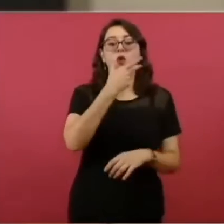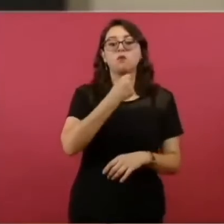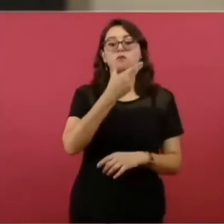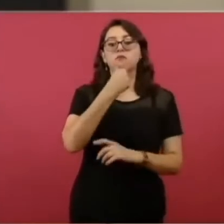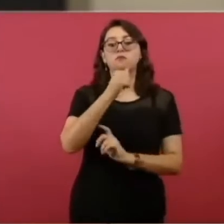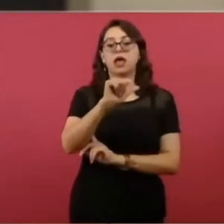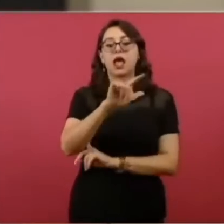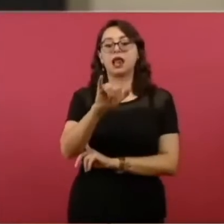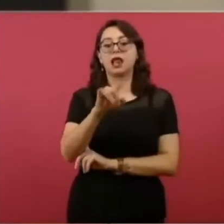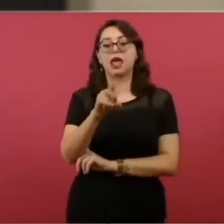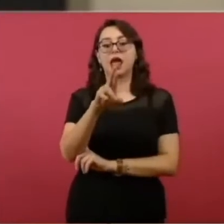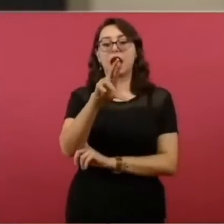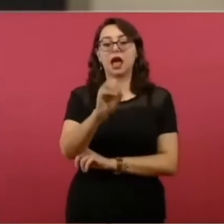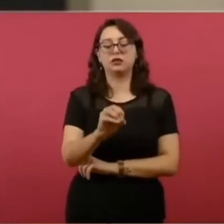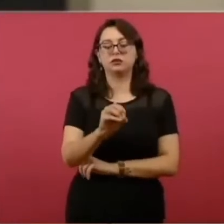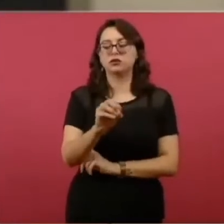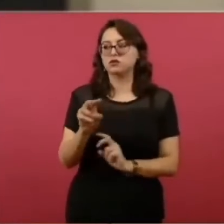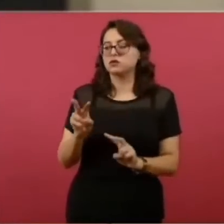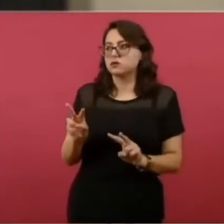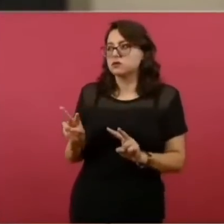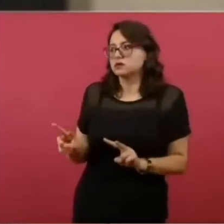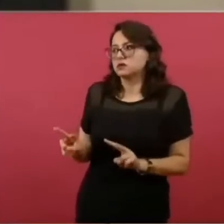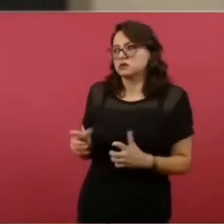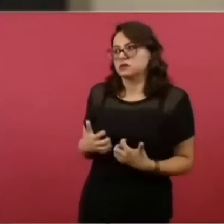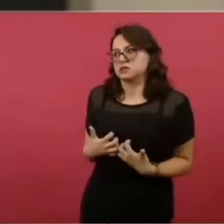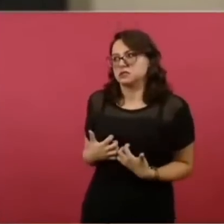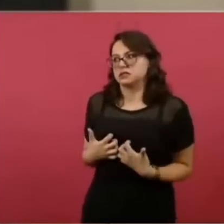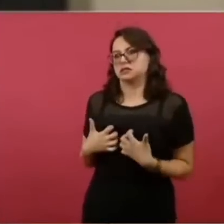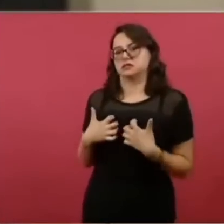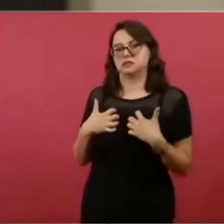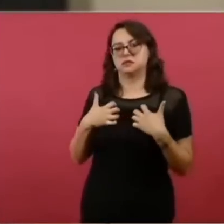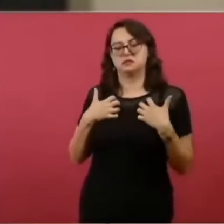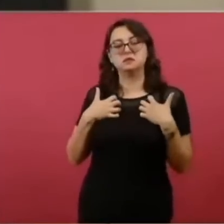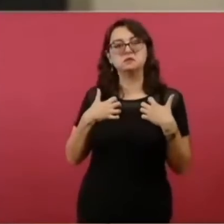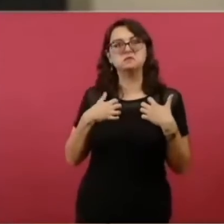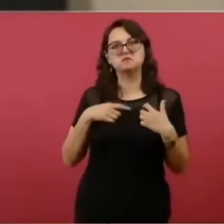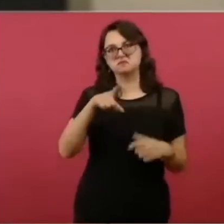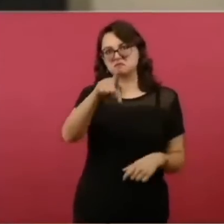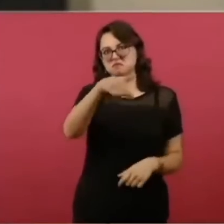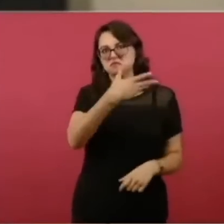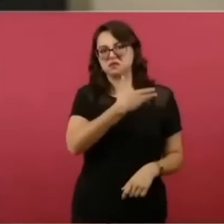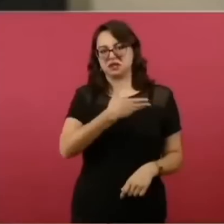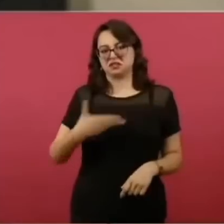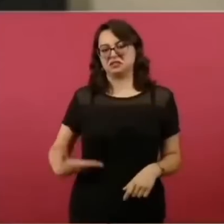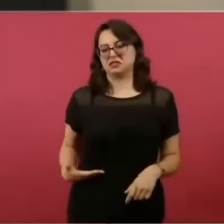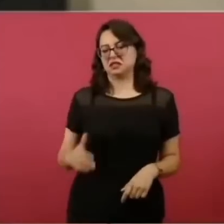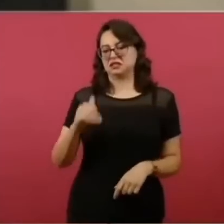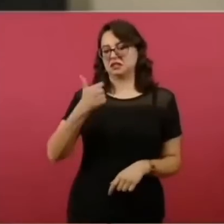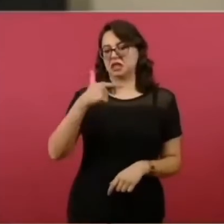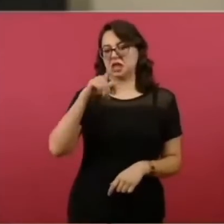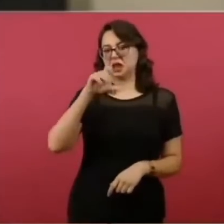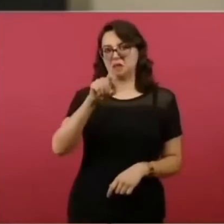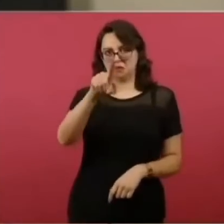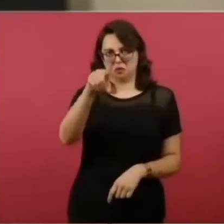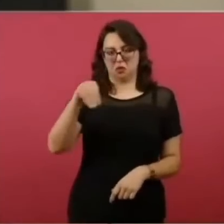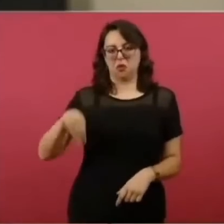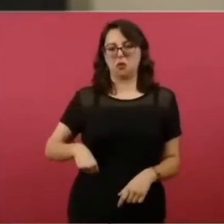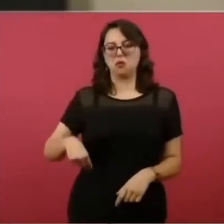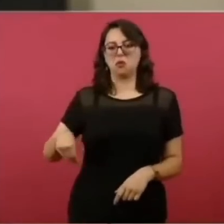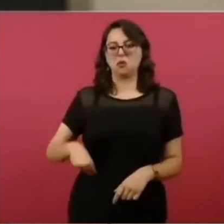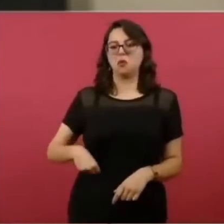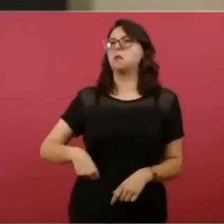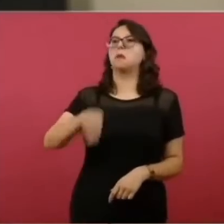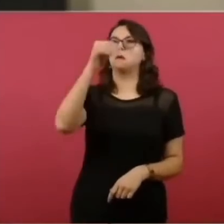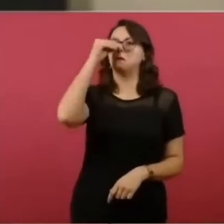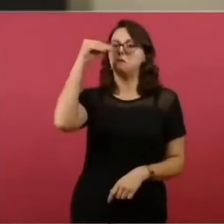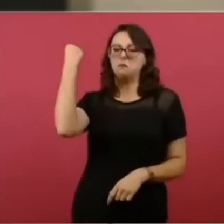usted de esto que está sucediendo. ¿Qué responder ante estos señalamientos? Él dice que lo mejor del PRI está en el